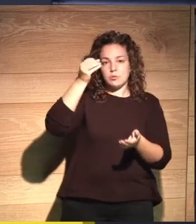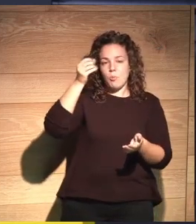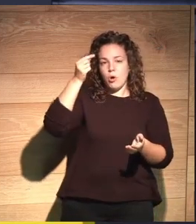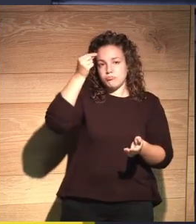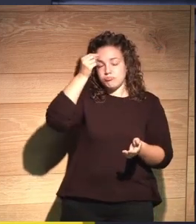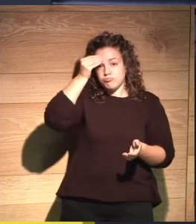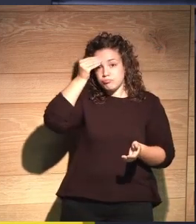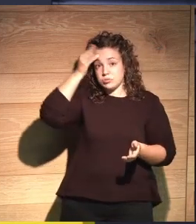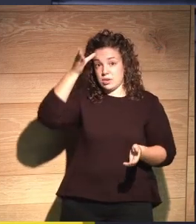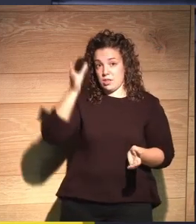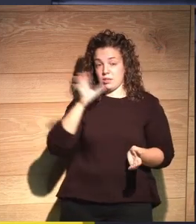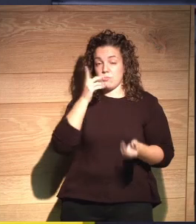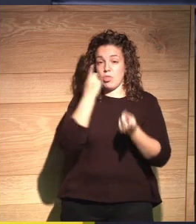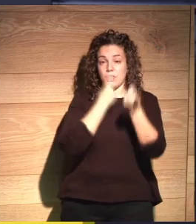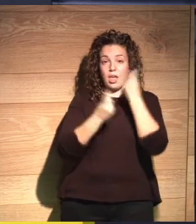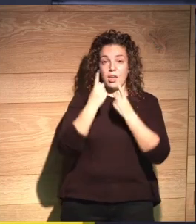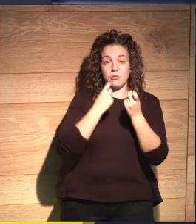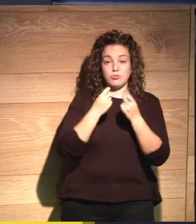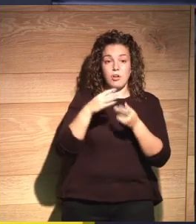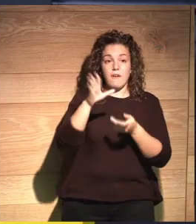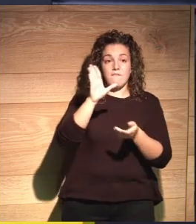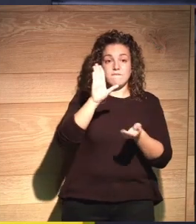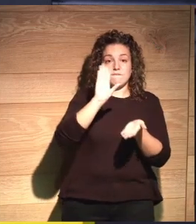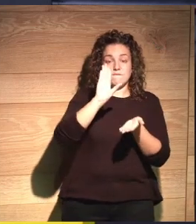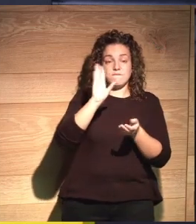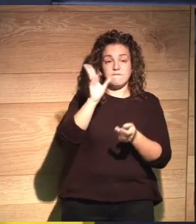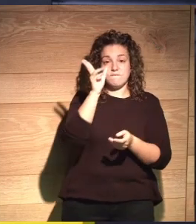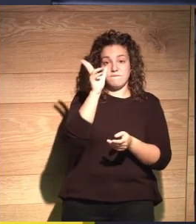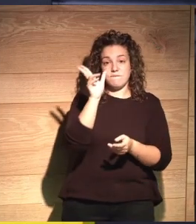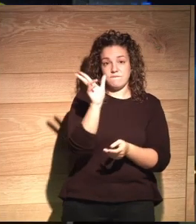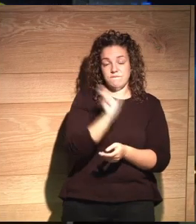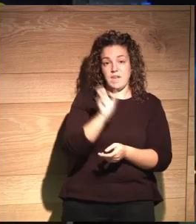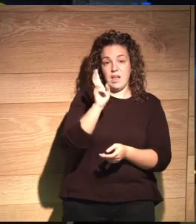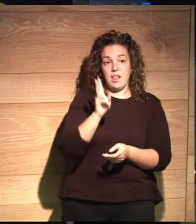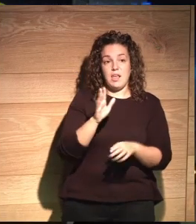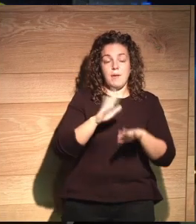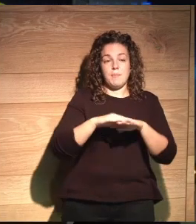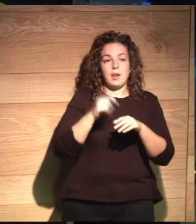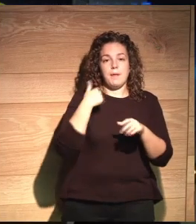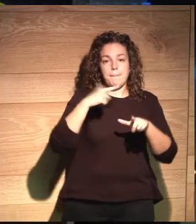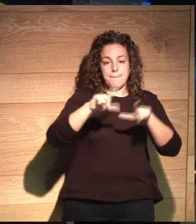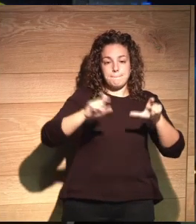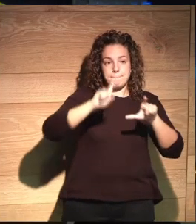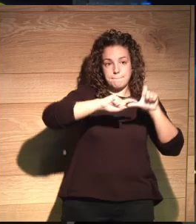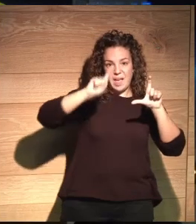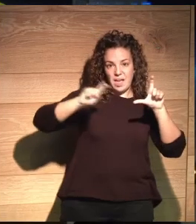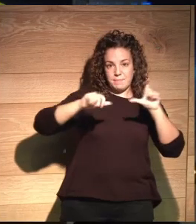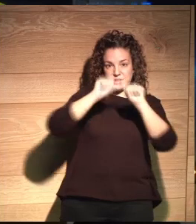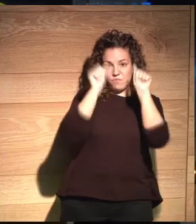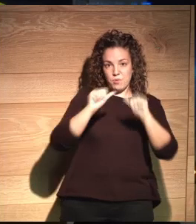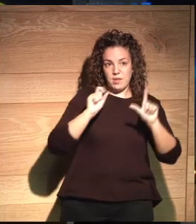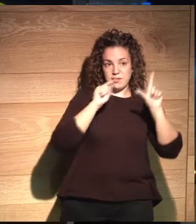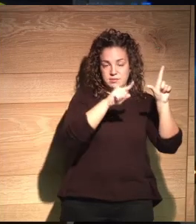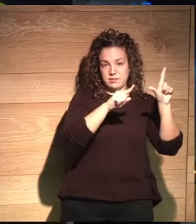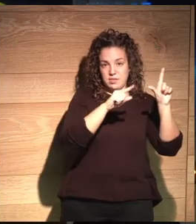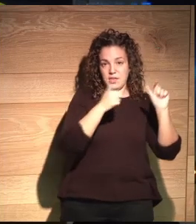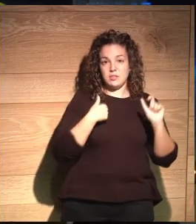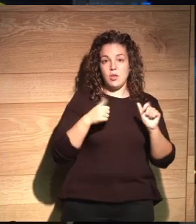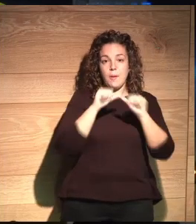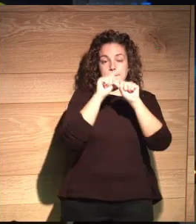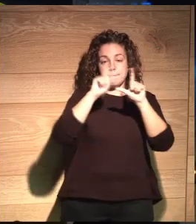decir como los datos nos sirven para entender las vidas de una forma diferente porque si analizamos los mapas en el pasado los mapas tenían este aspecto este es un mapa extraordinario